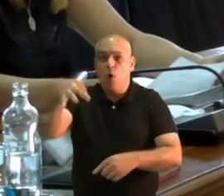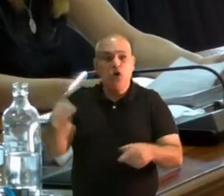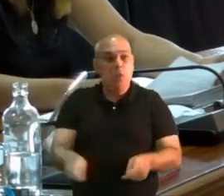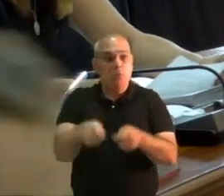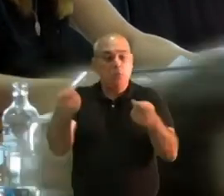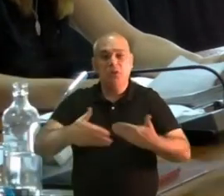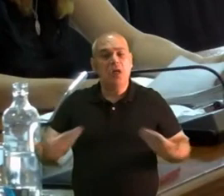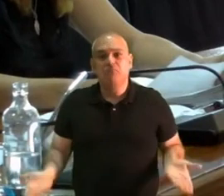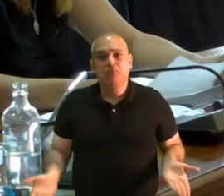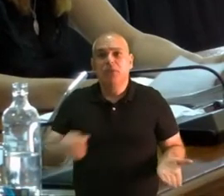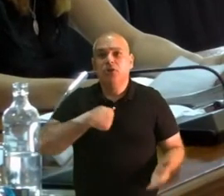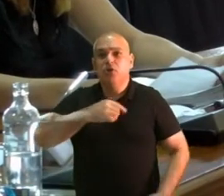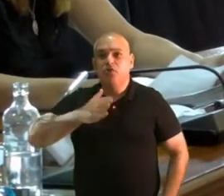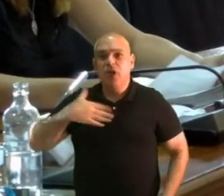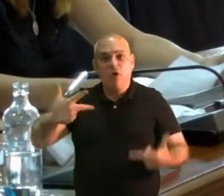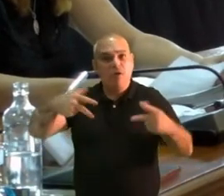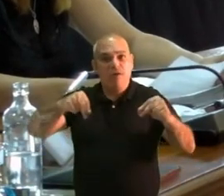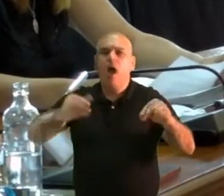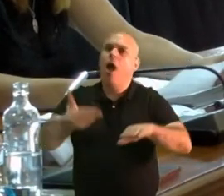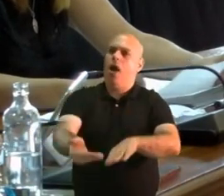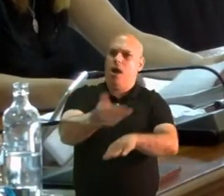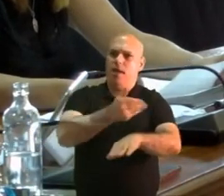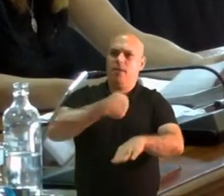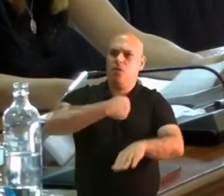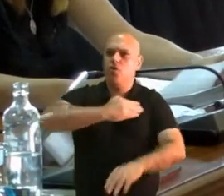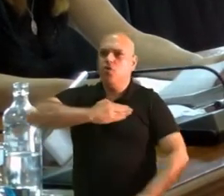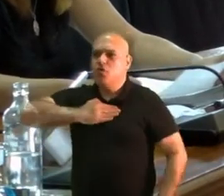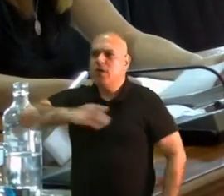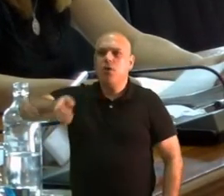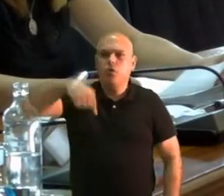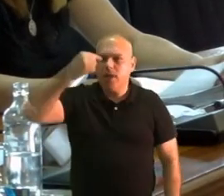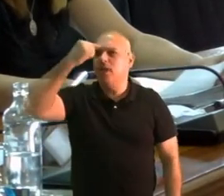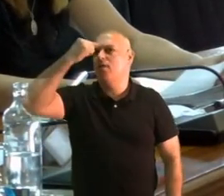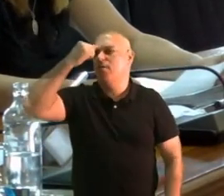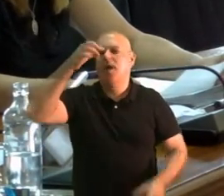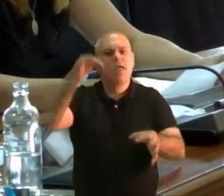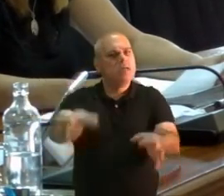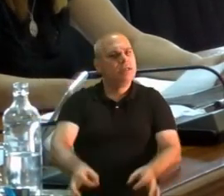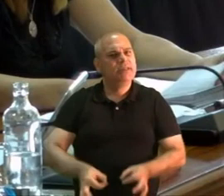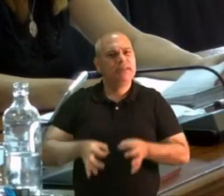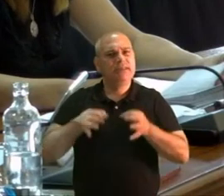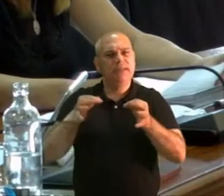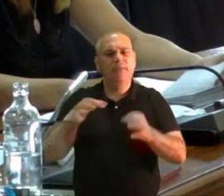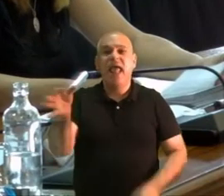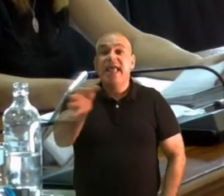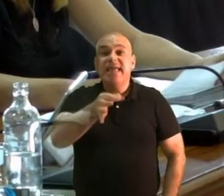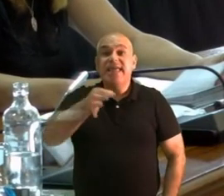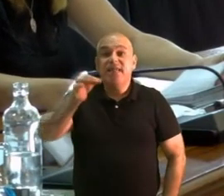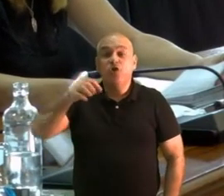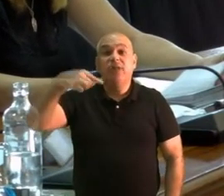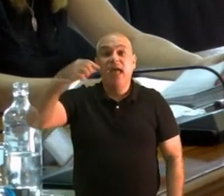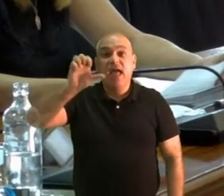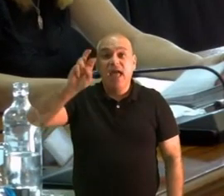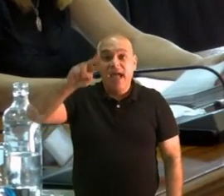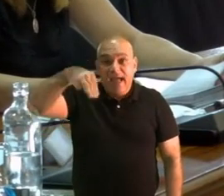Tampoco me gustaría acabar mi intervención sin recordarles que siempre nos han dicho que el islote de la Fermina sería un lugar